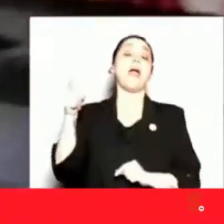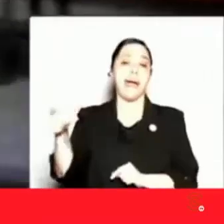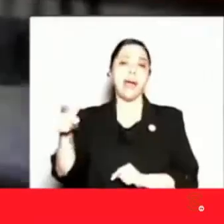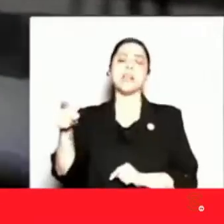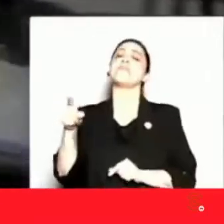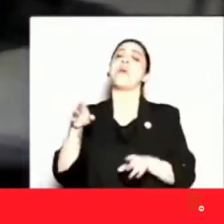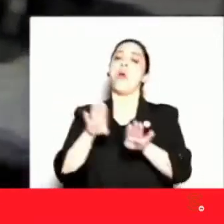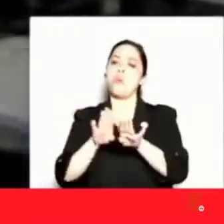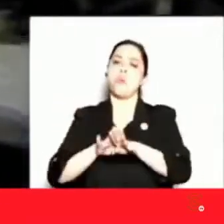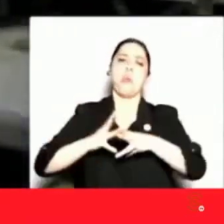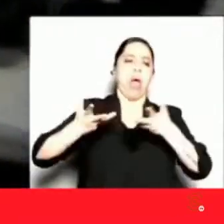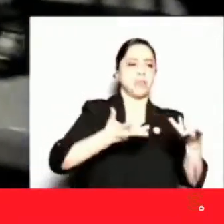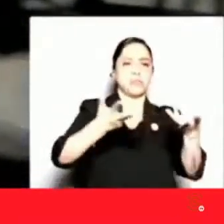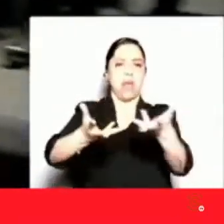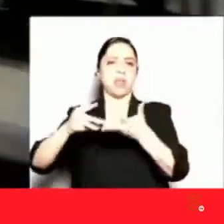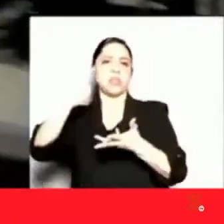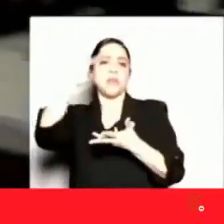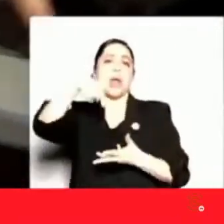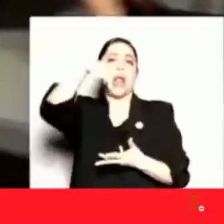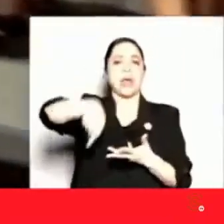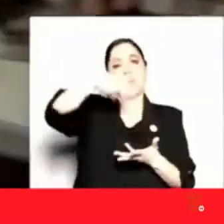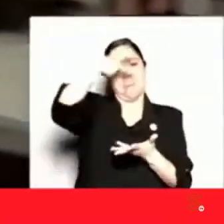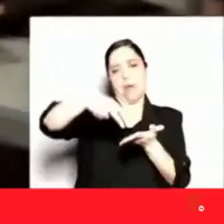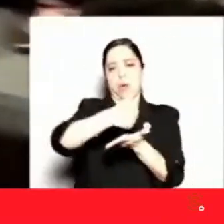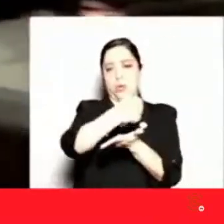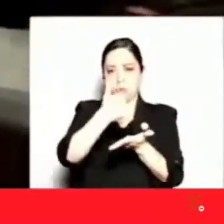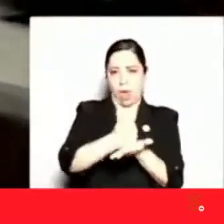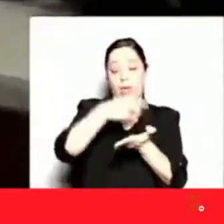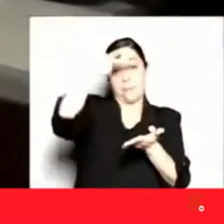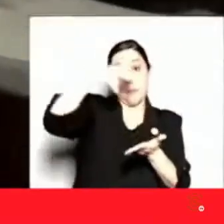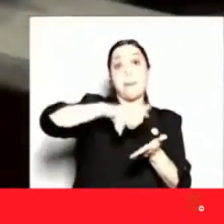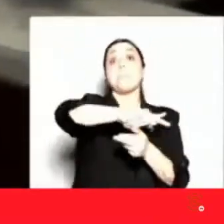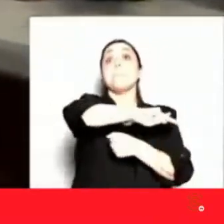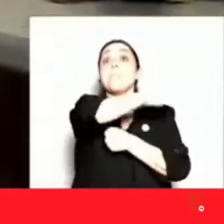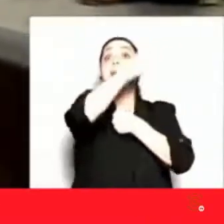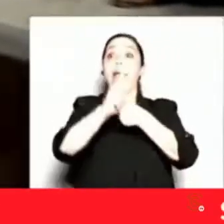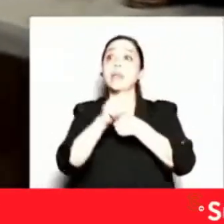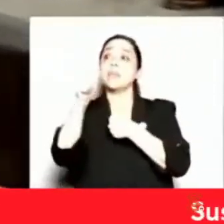la estabilidad económica de nuestro país.